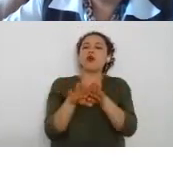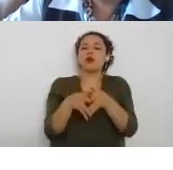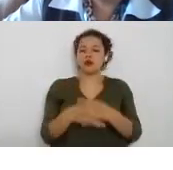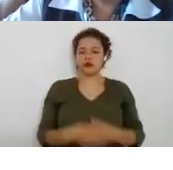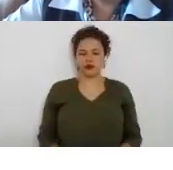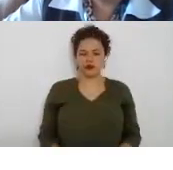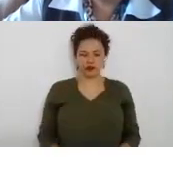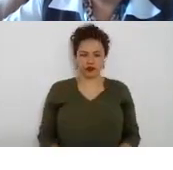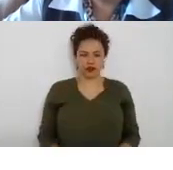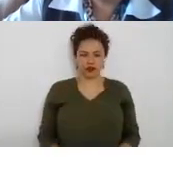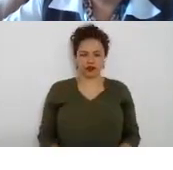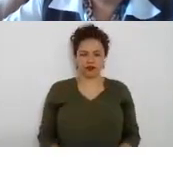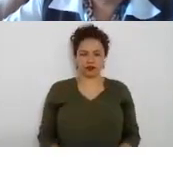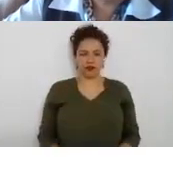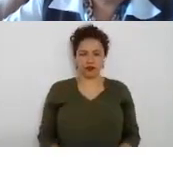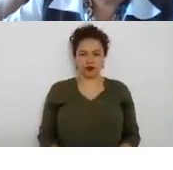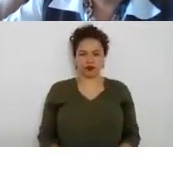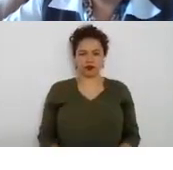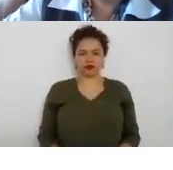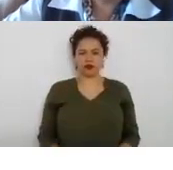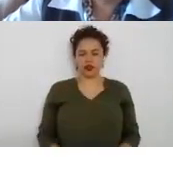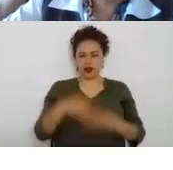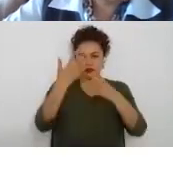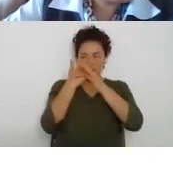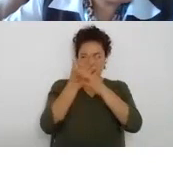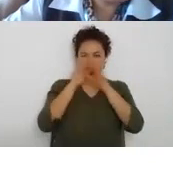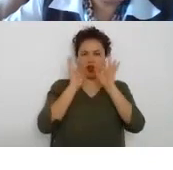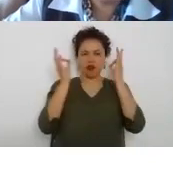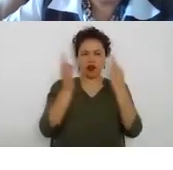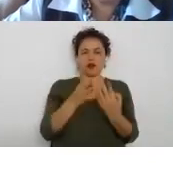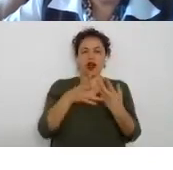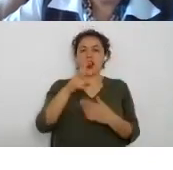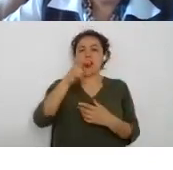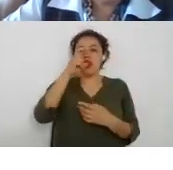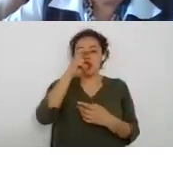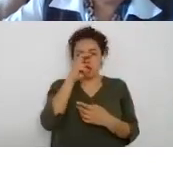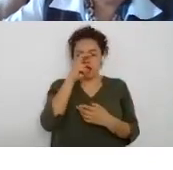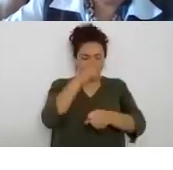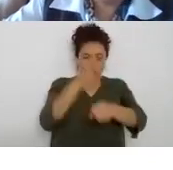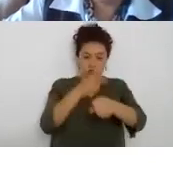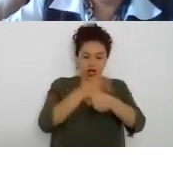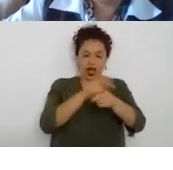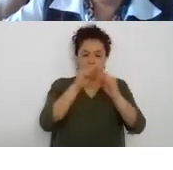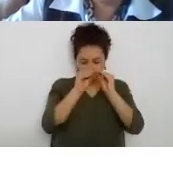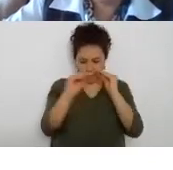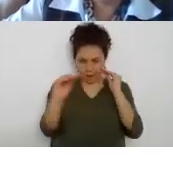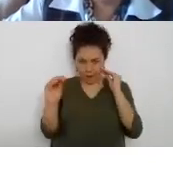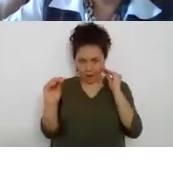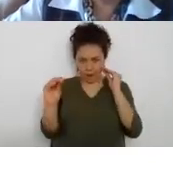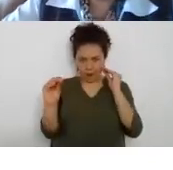La mano se va a posicionar o la vamos a colocar en una superficie rígida y plana, ¿ok? Si la víctima